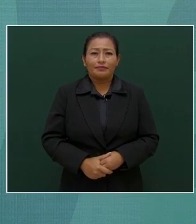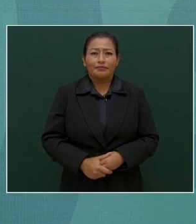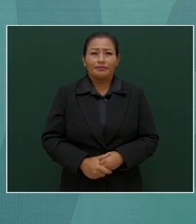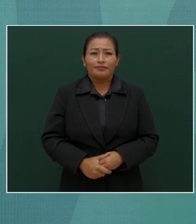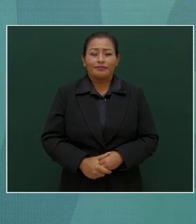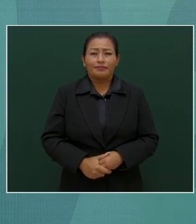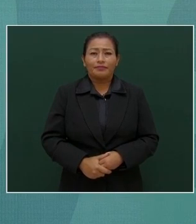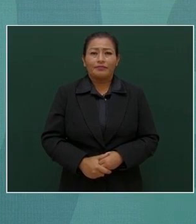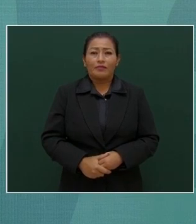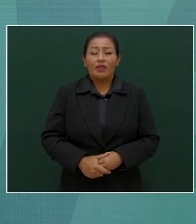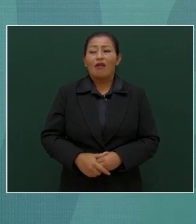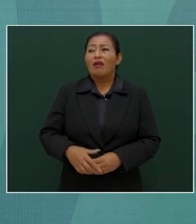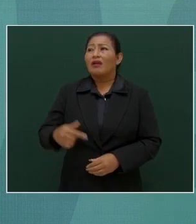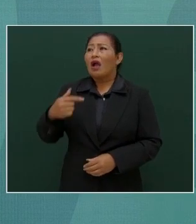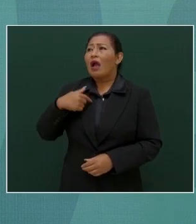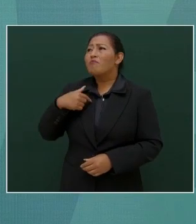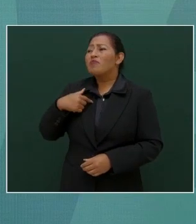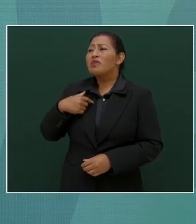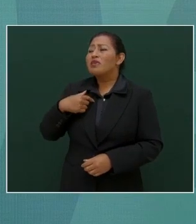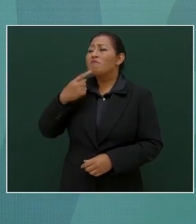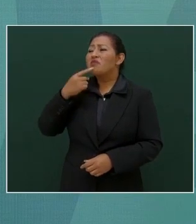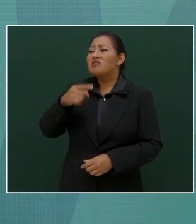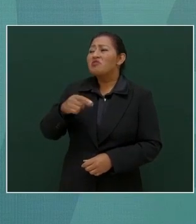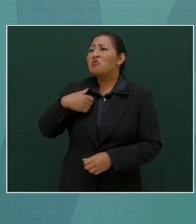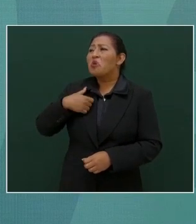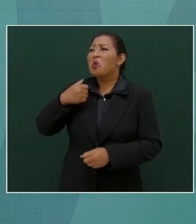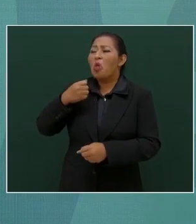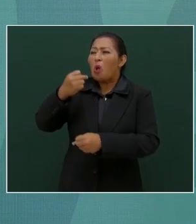de que habían sido torturados.